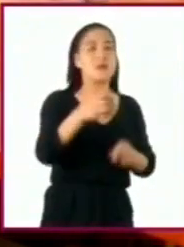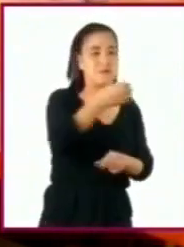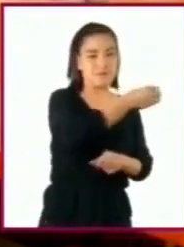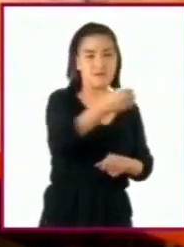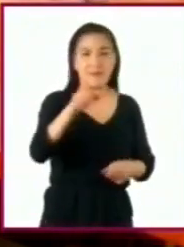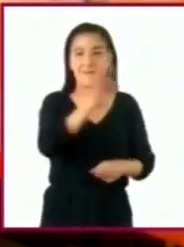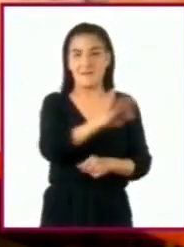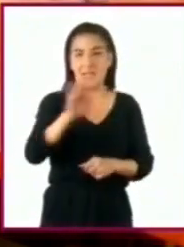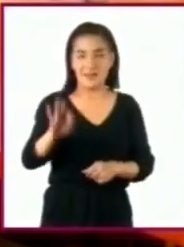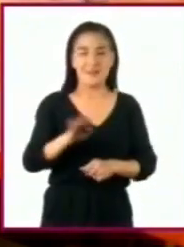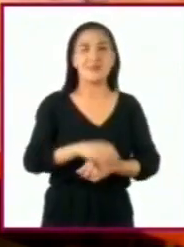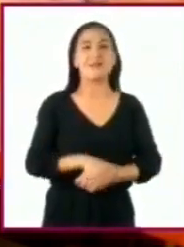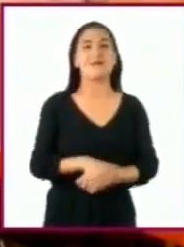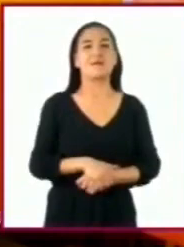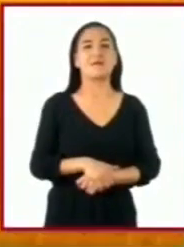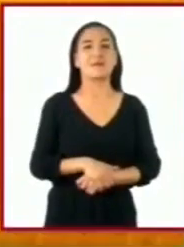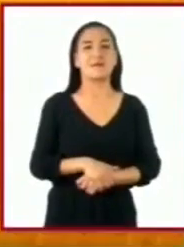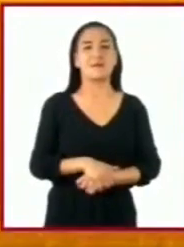cronológica.